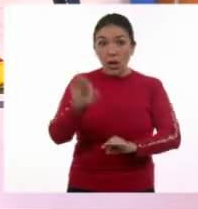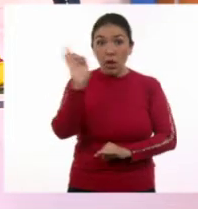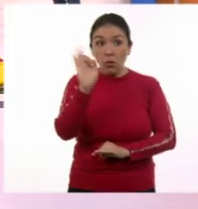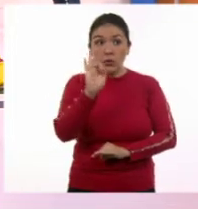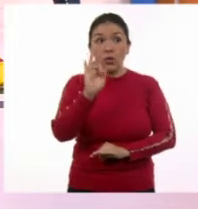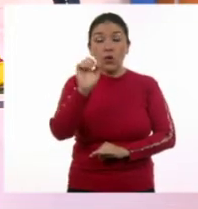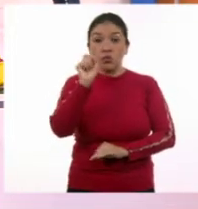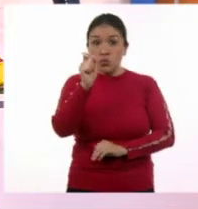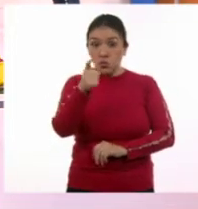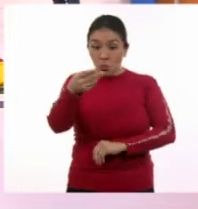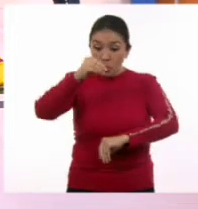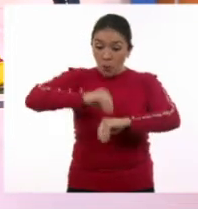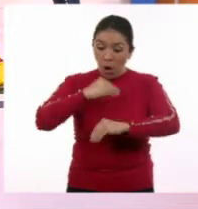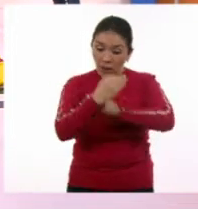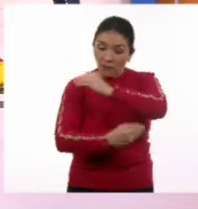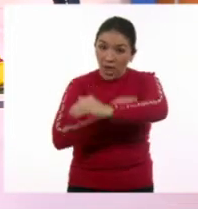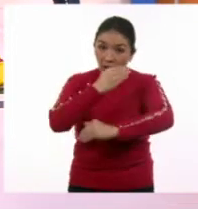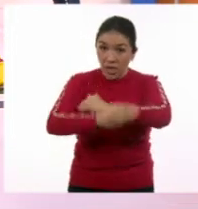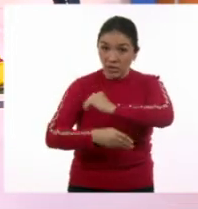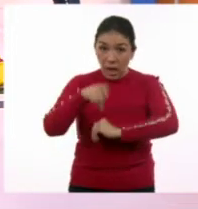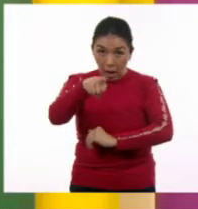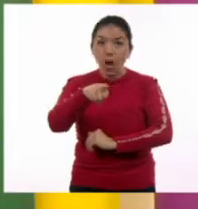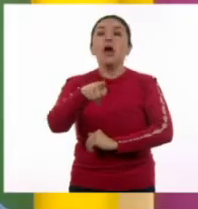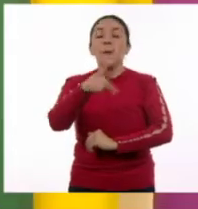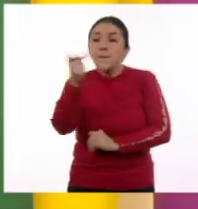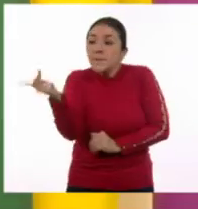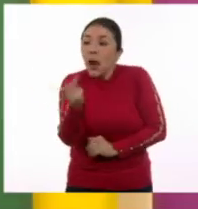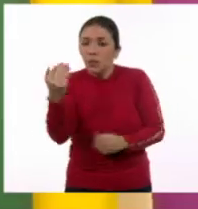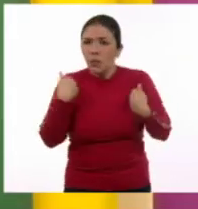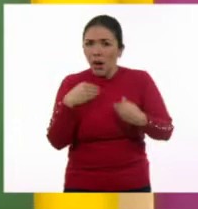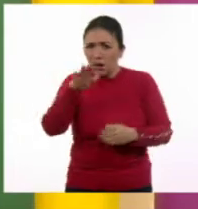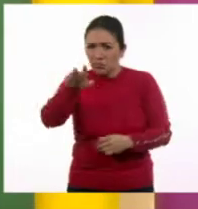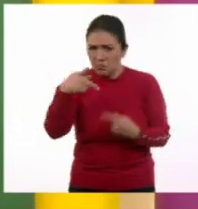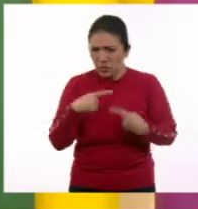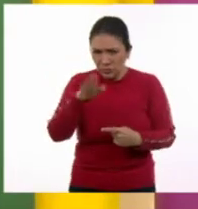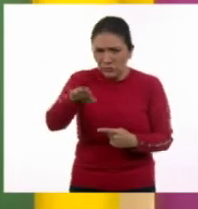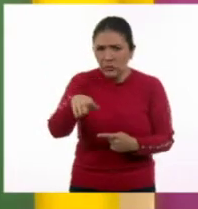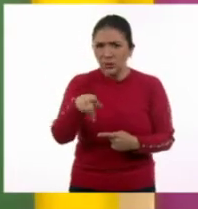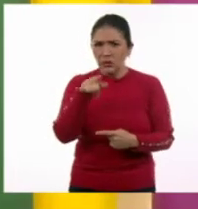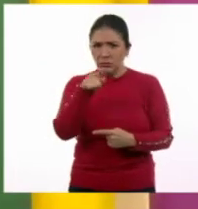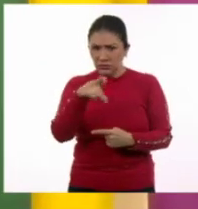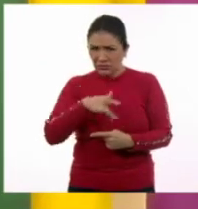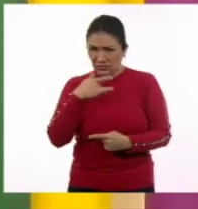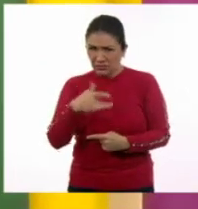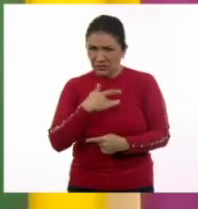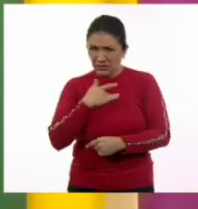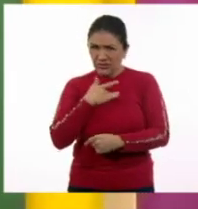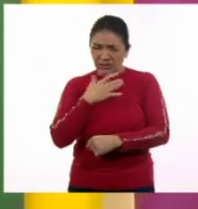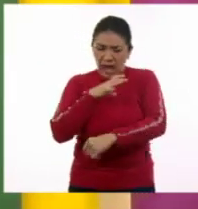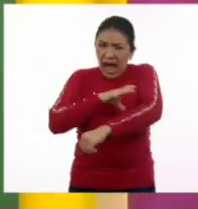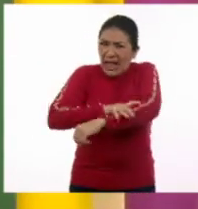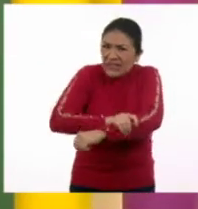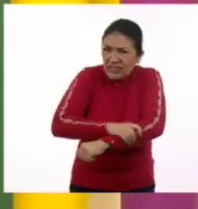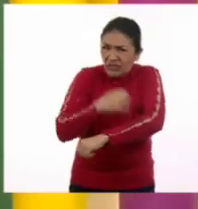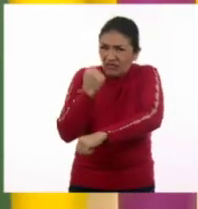nosotros colocar un vendaje es este preguntar a la persona si éste se siente apretado no tan apretado en